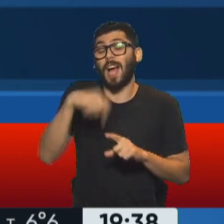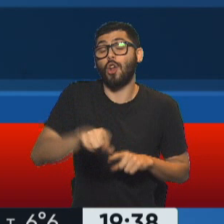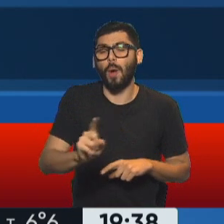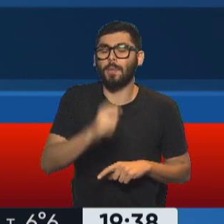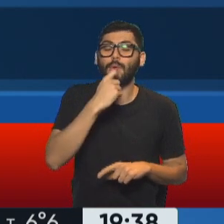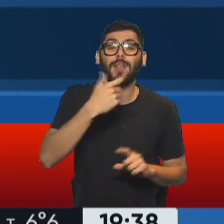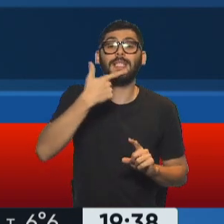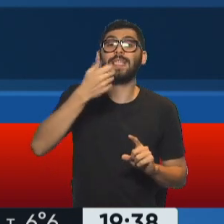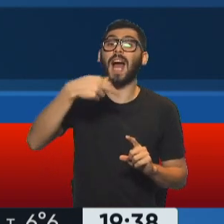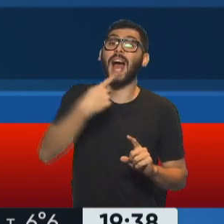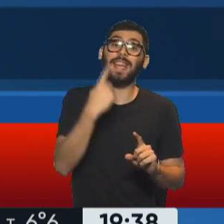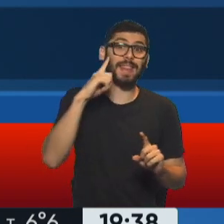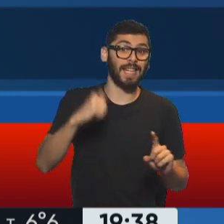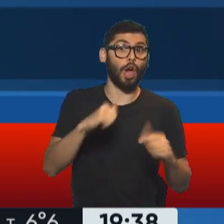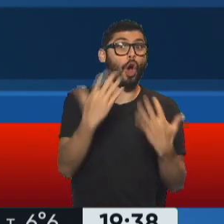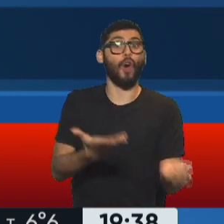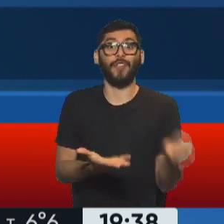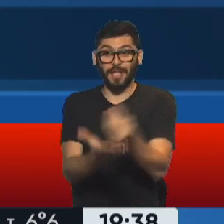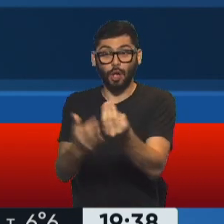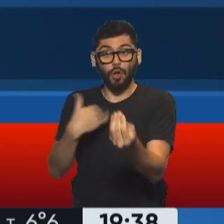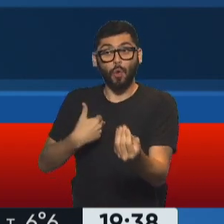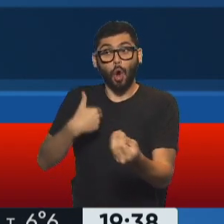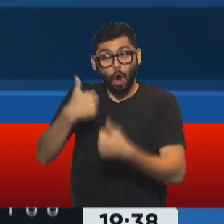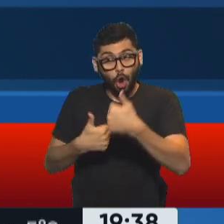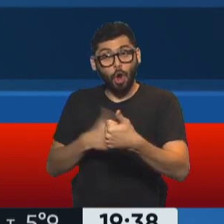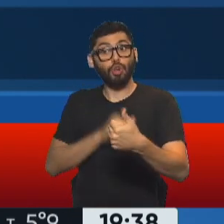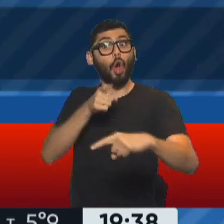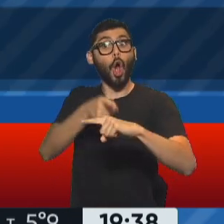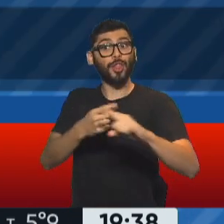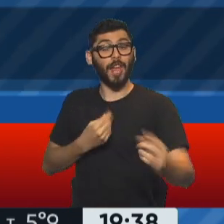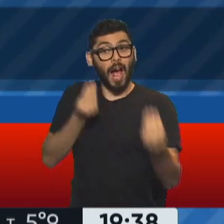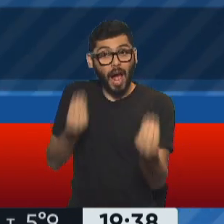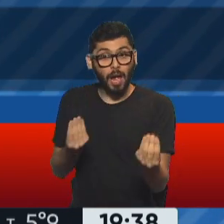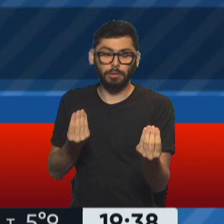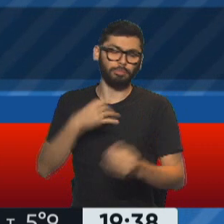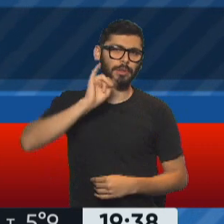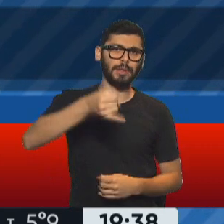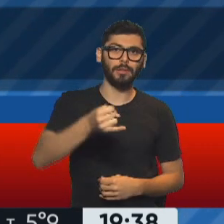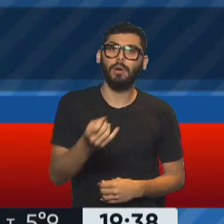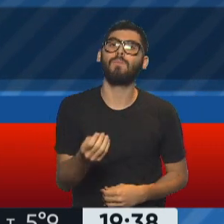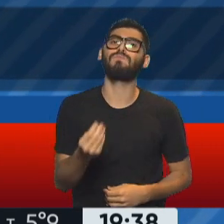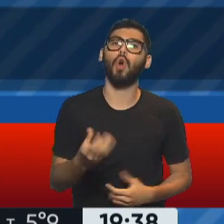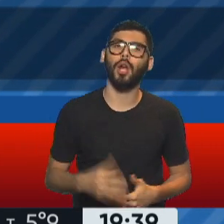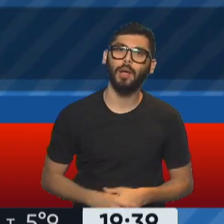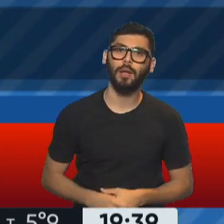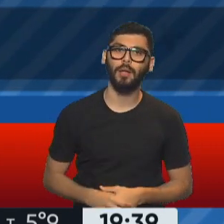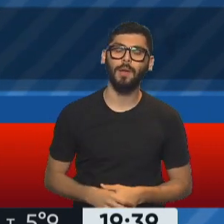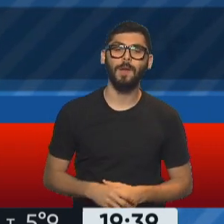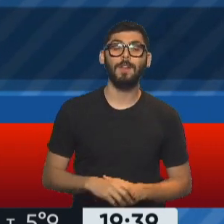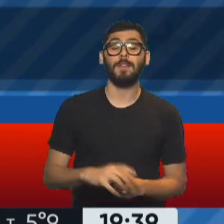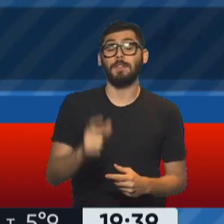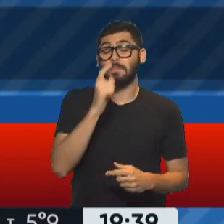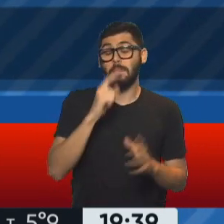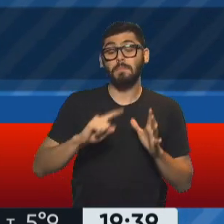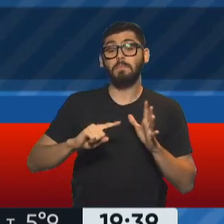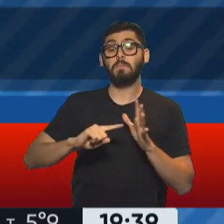candidato voz siria son a paso contra él por qué porque me parece que la provincia